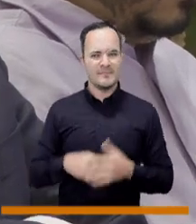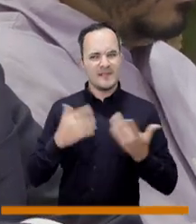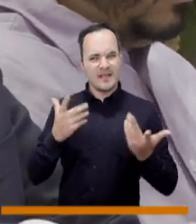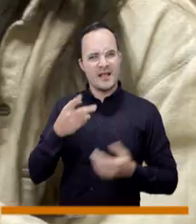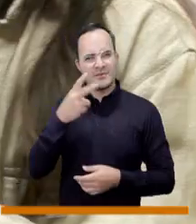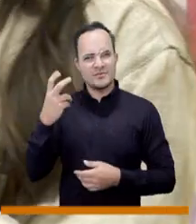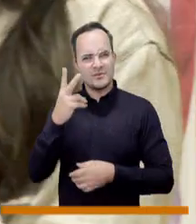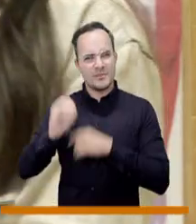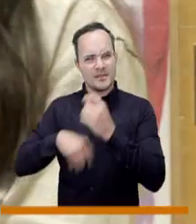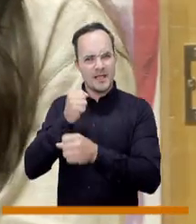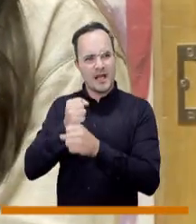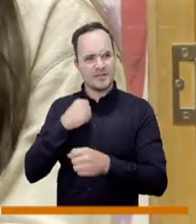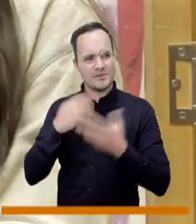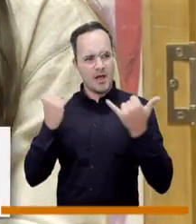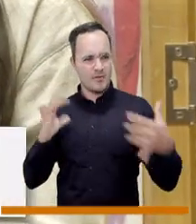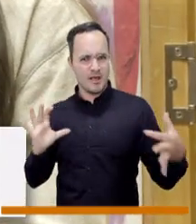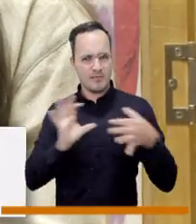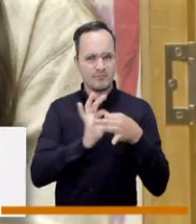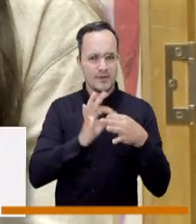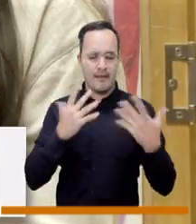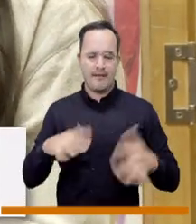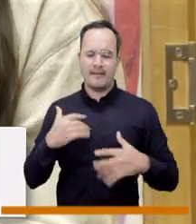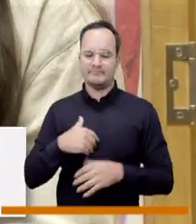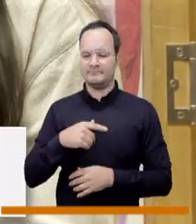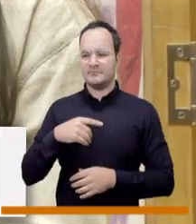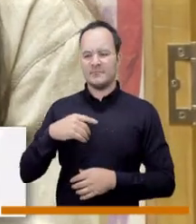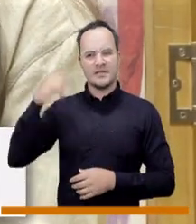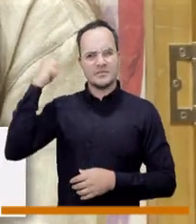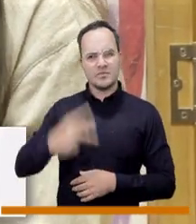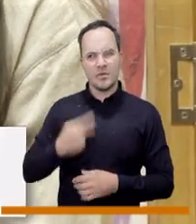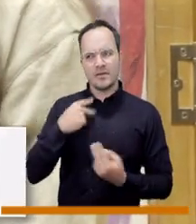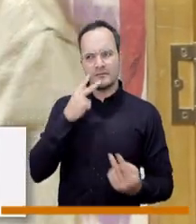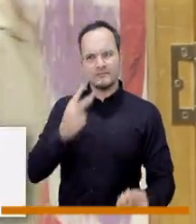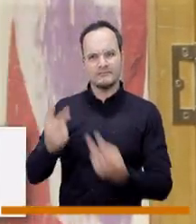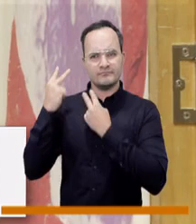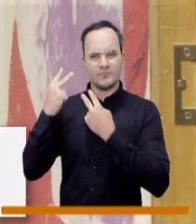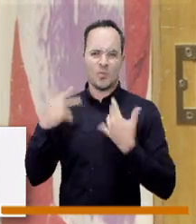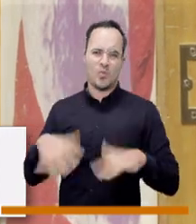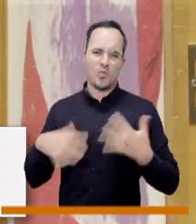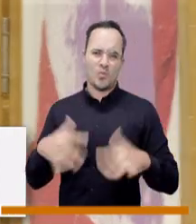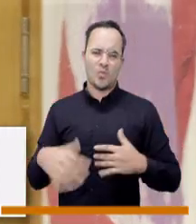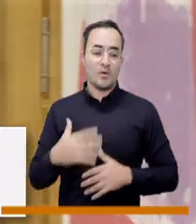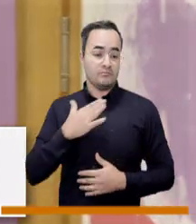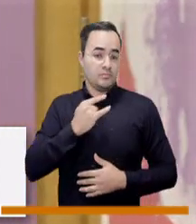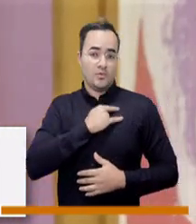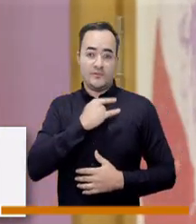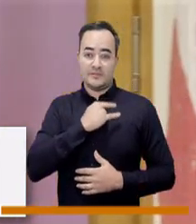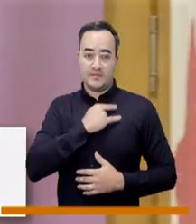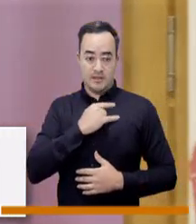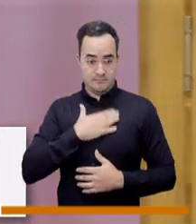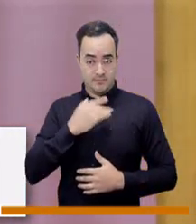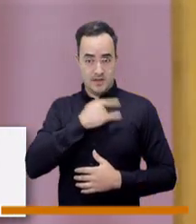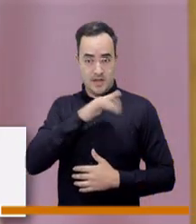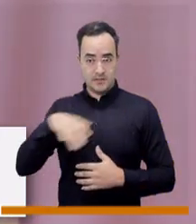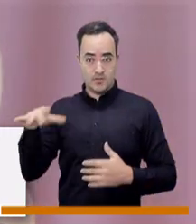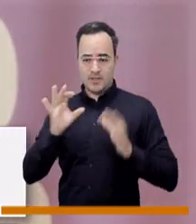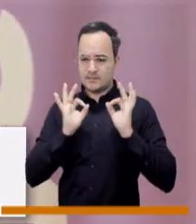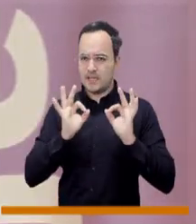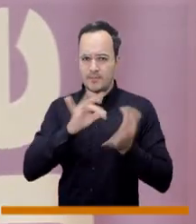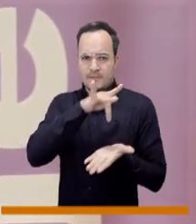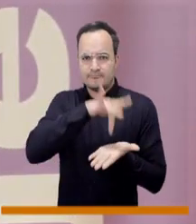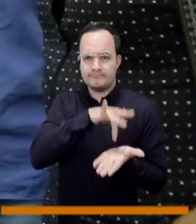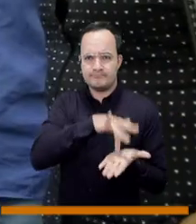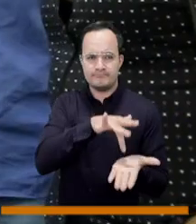220 años pues son el resumen también de una historia de vieja Data nosotros como universidad hemos estado siempre